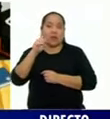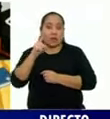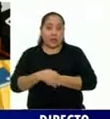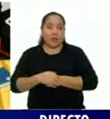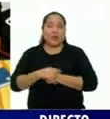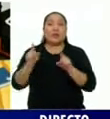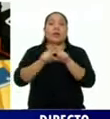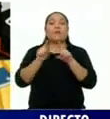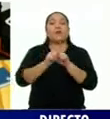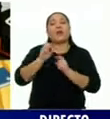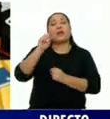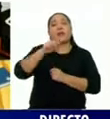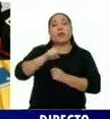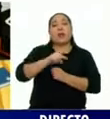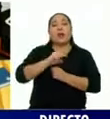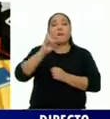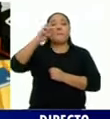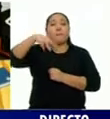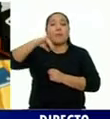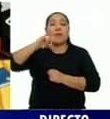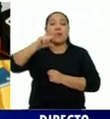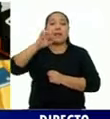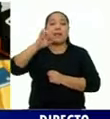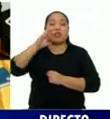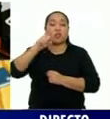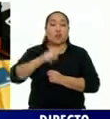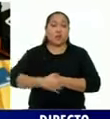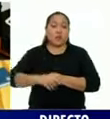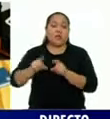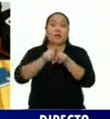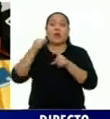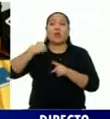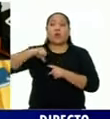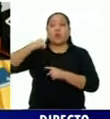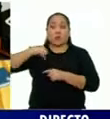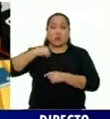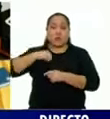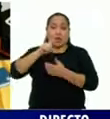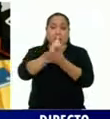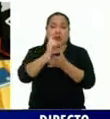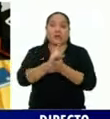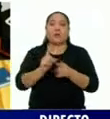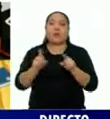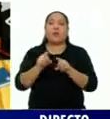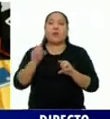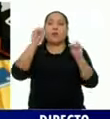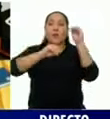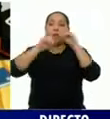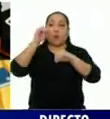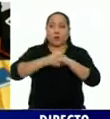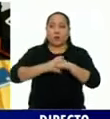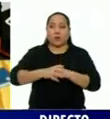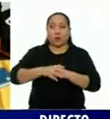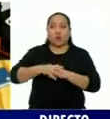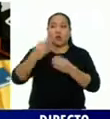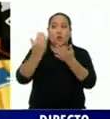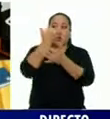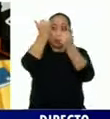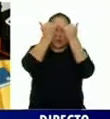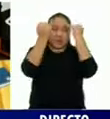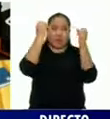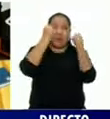Nacional de Migraciones y la Municipalidad Metropolitana de Lima. También hemos desarrollado el Laboratorio de Innovación Laboral, espacio que promueve